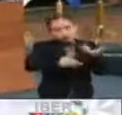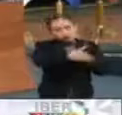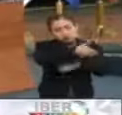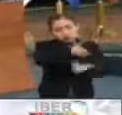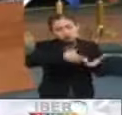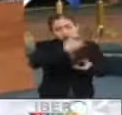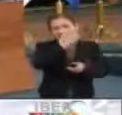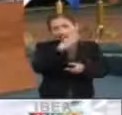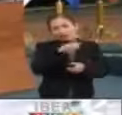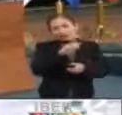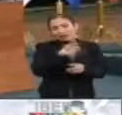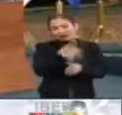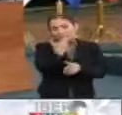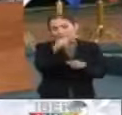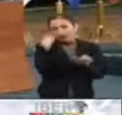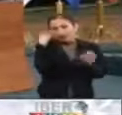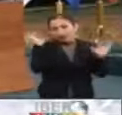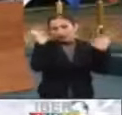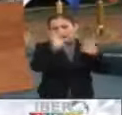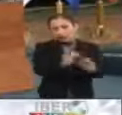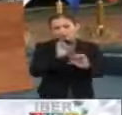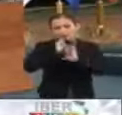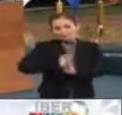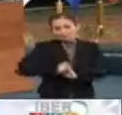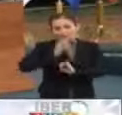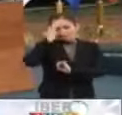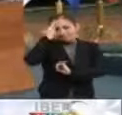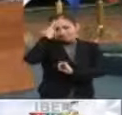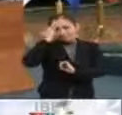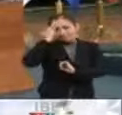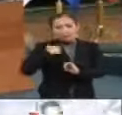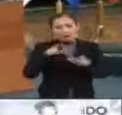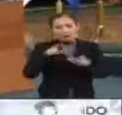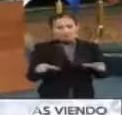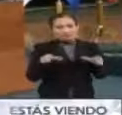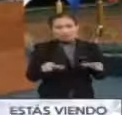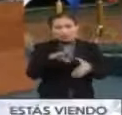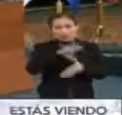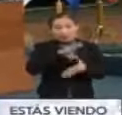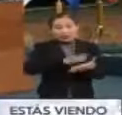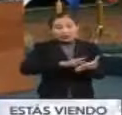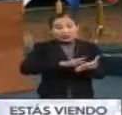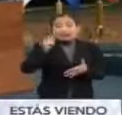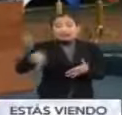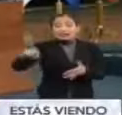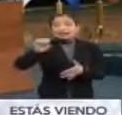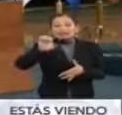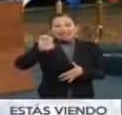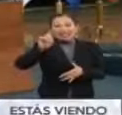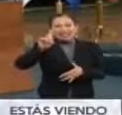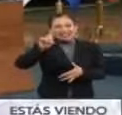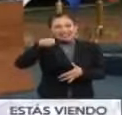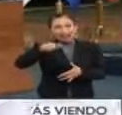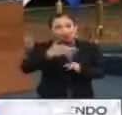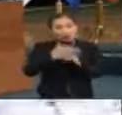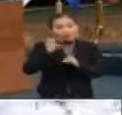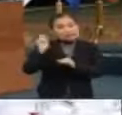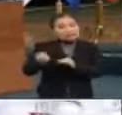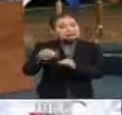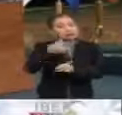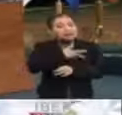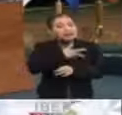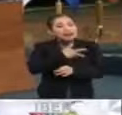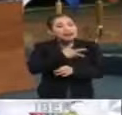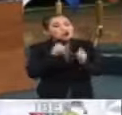la 13ª Conferencia de Ministros de las Américas, y segundo, lo que implica para las Fuerzas Armadas Mexicanas en este momento